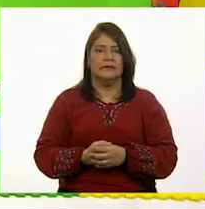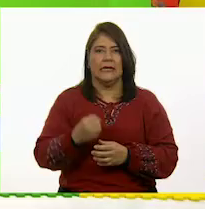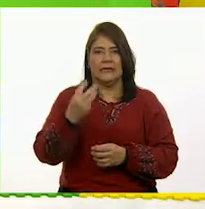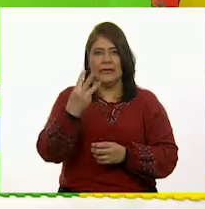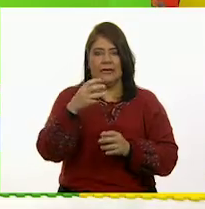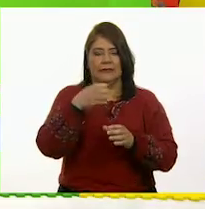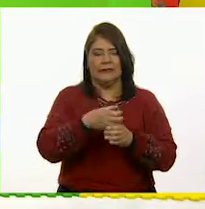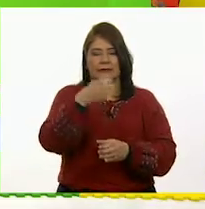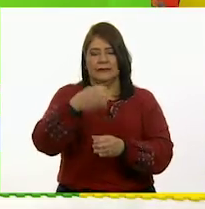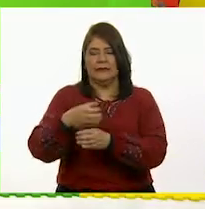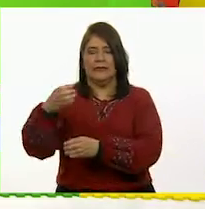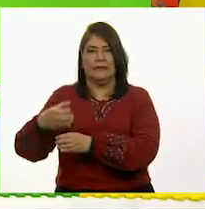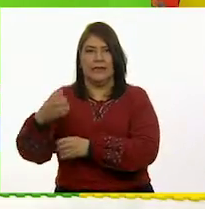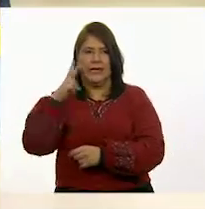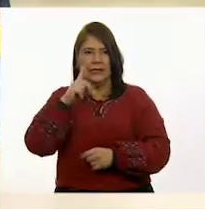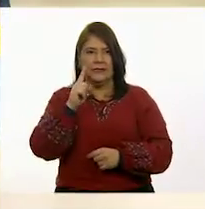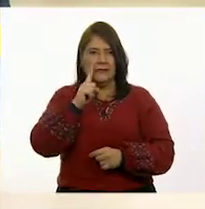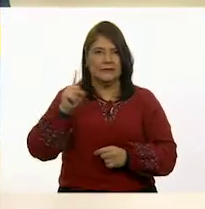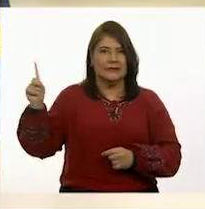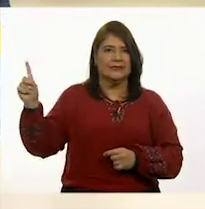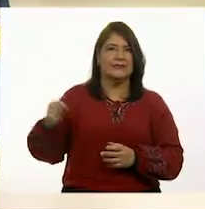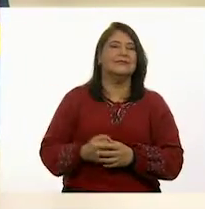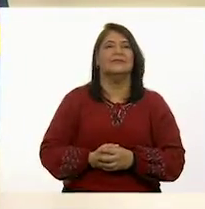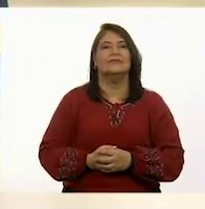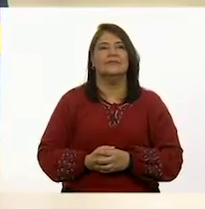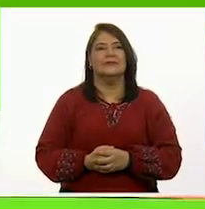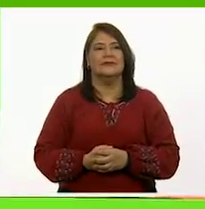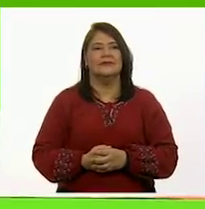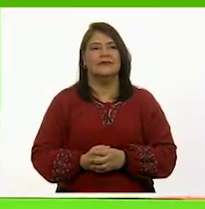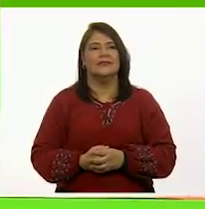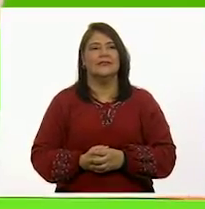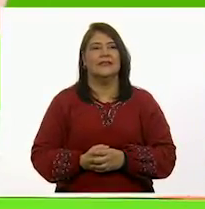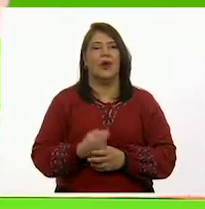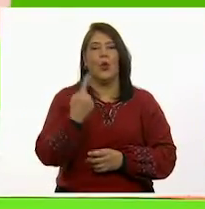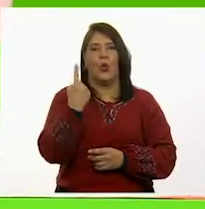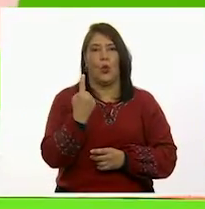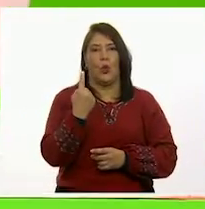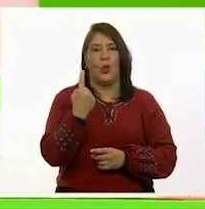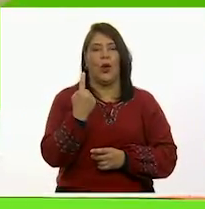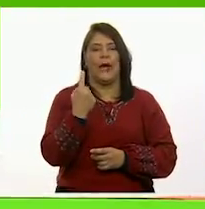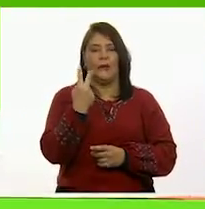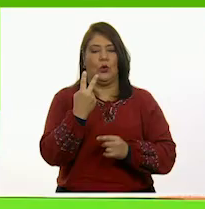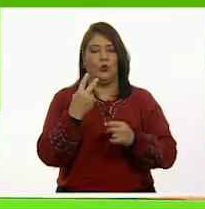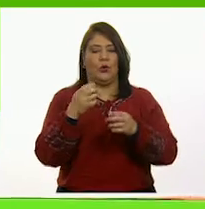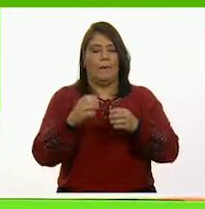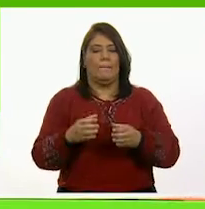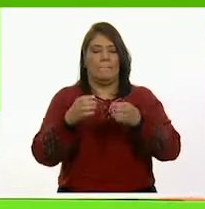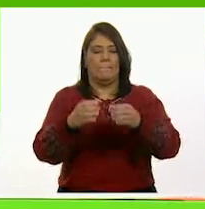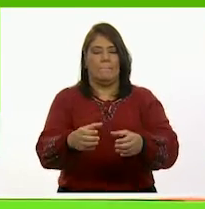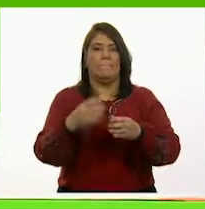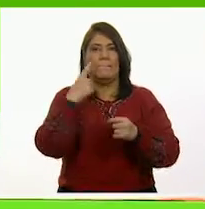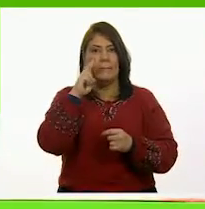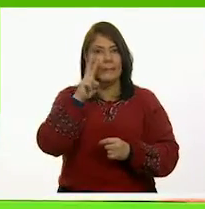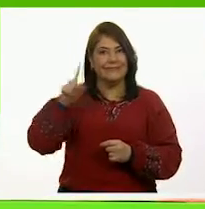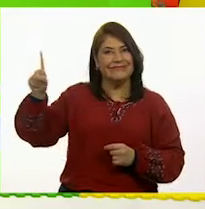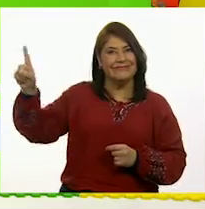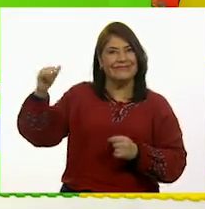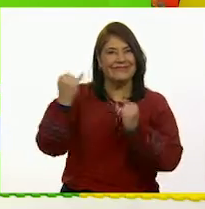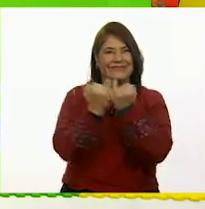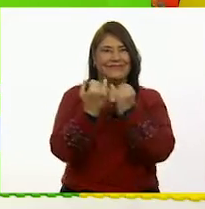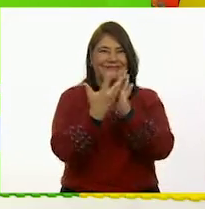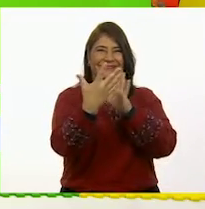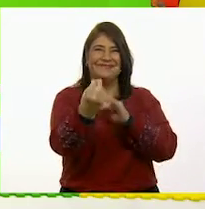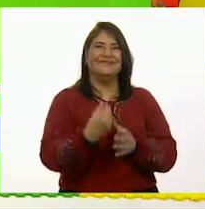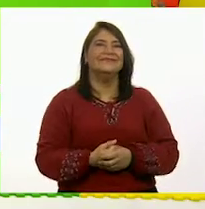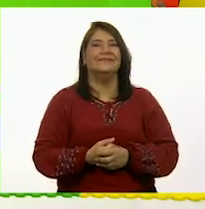1, 2, 3 cajas atrás y 1 y 2 enfrente. ¡Tarán!